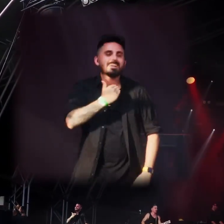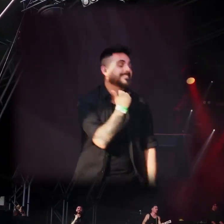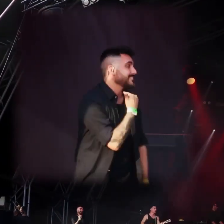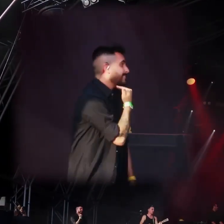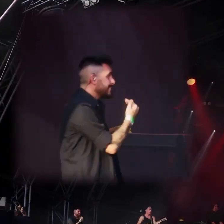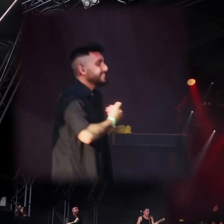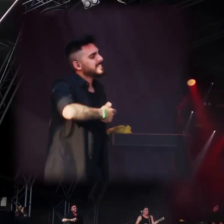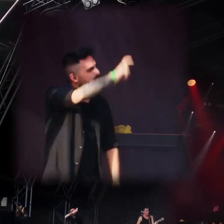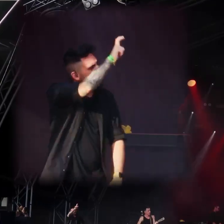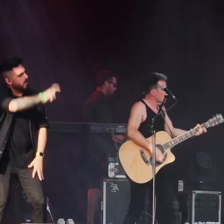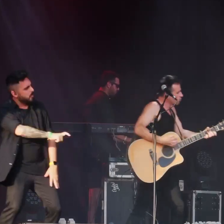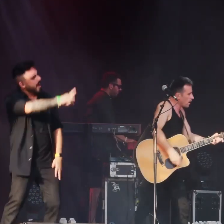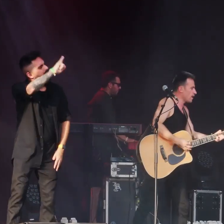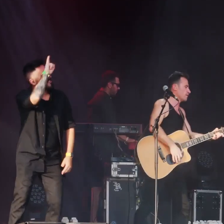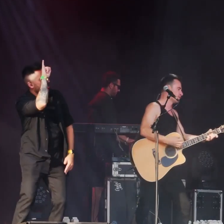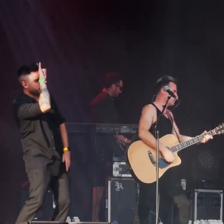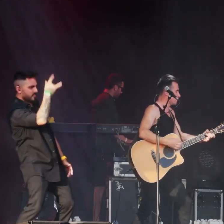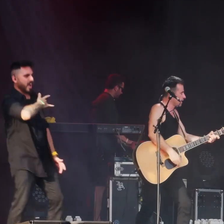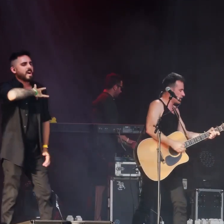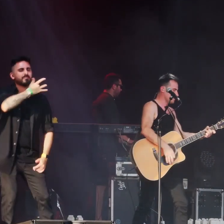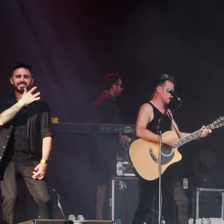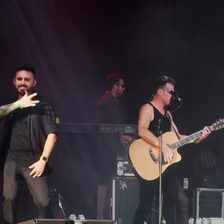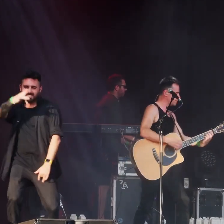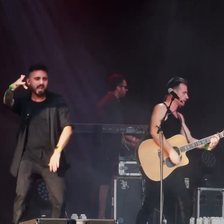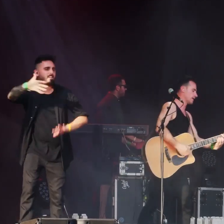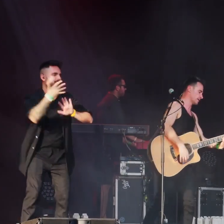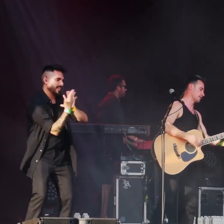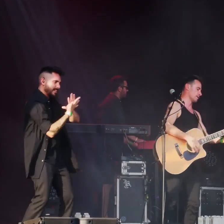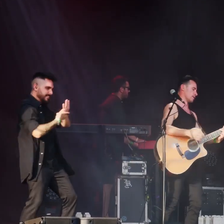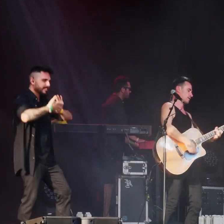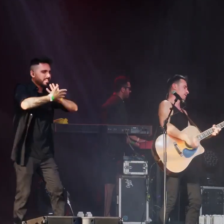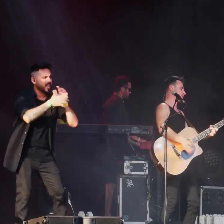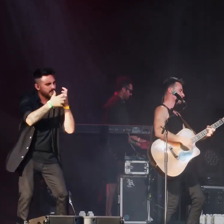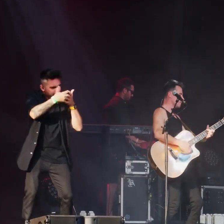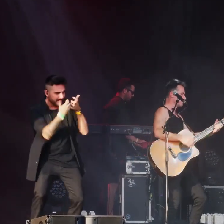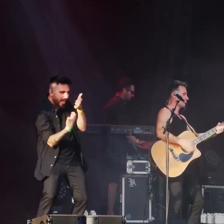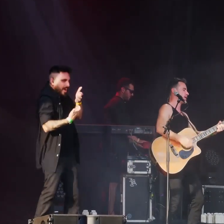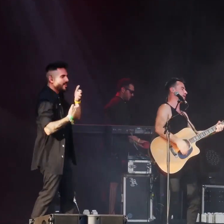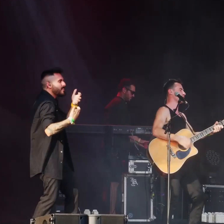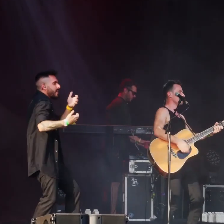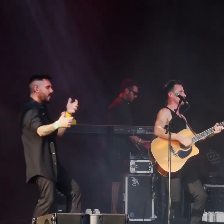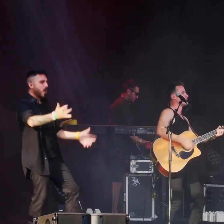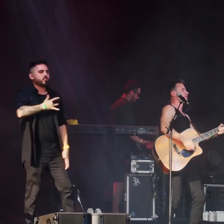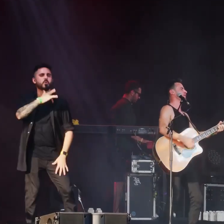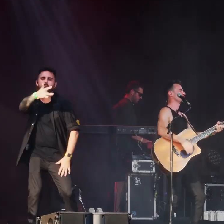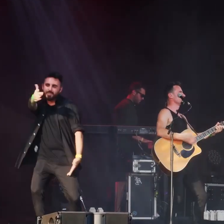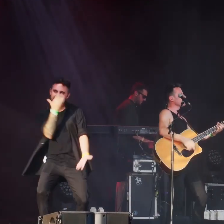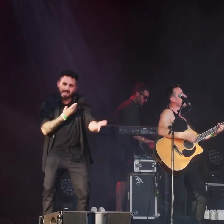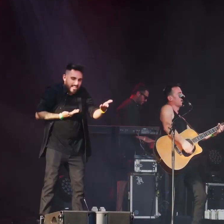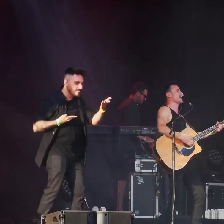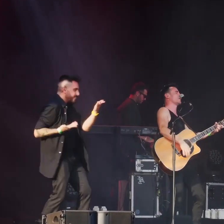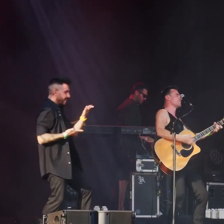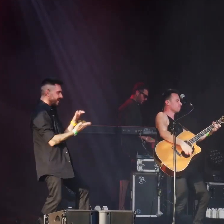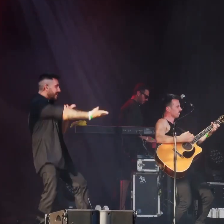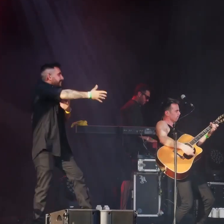hablar y que guardo largas charlas del diablo con